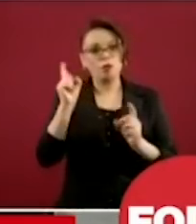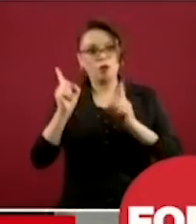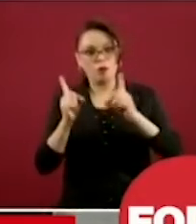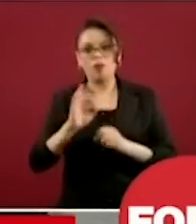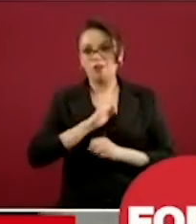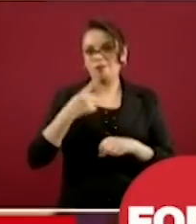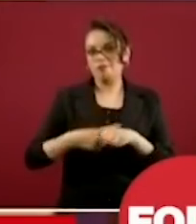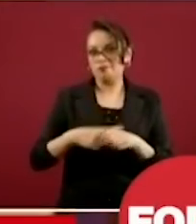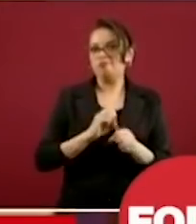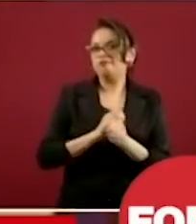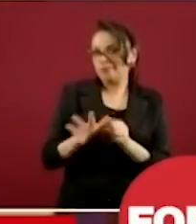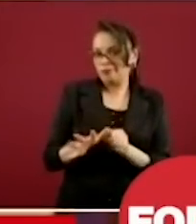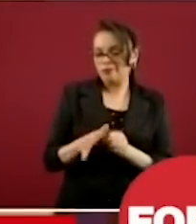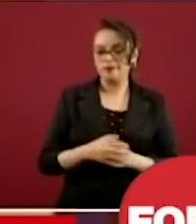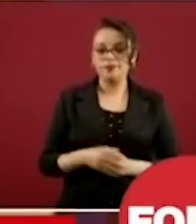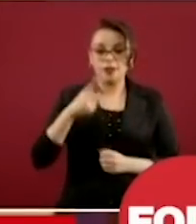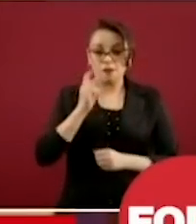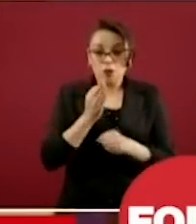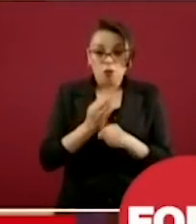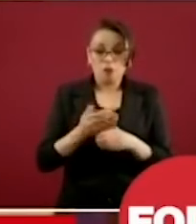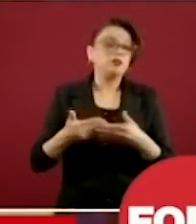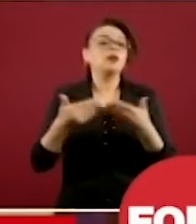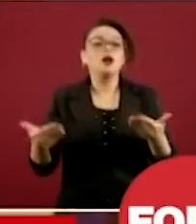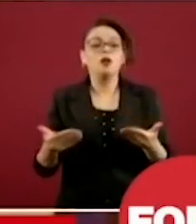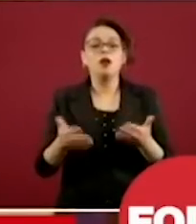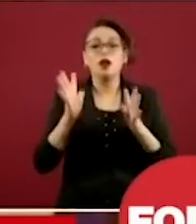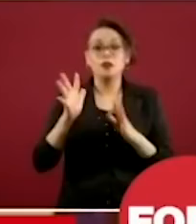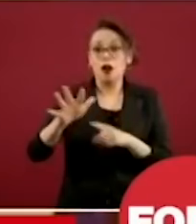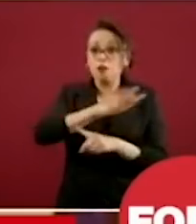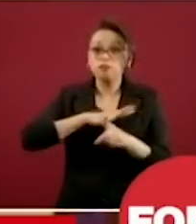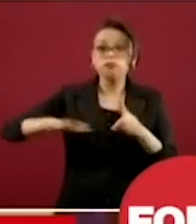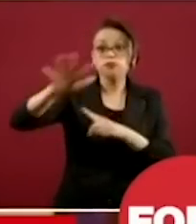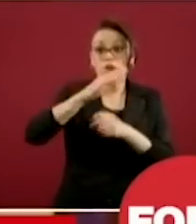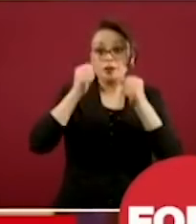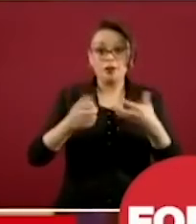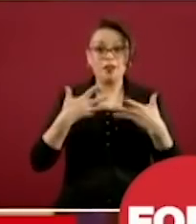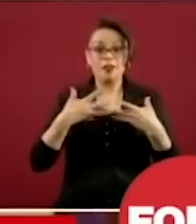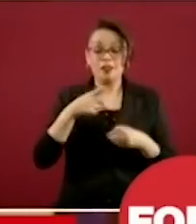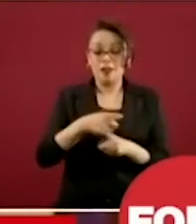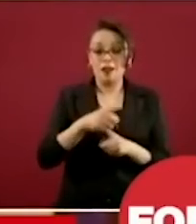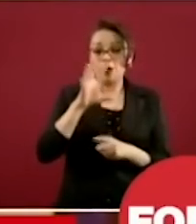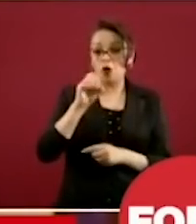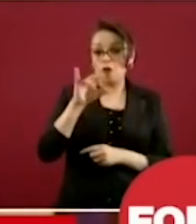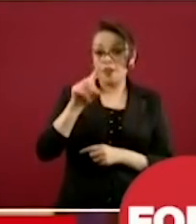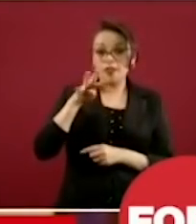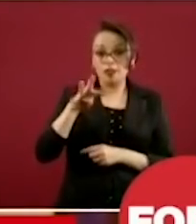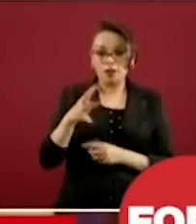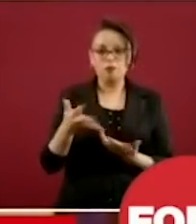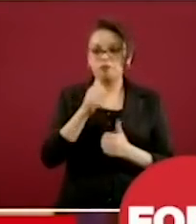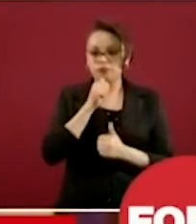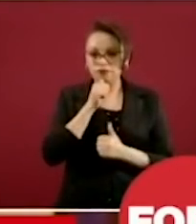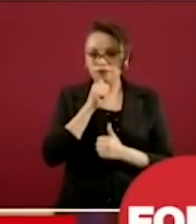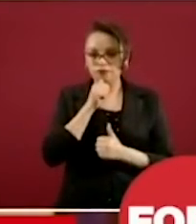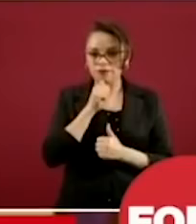sabemos que en este momento no solamente está circulando COVID-19, de hecho estamos todavía a 4 semanas de que termine la